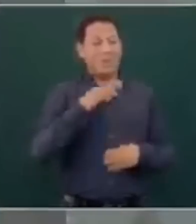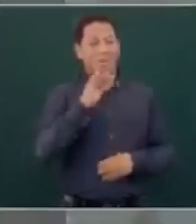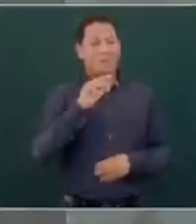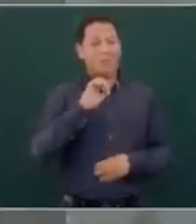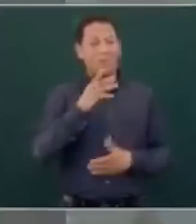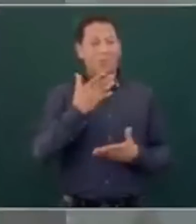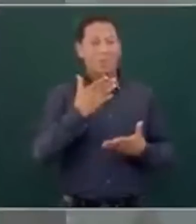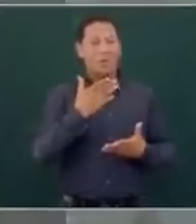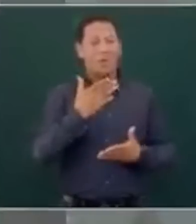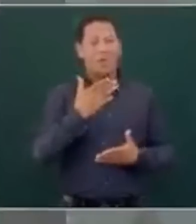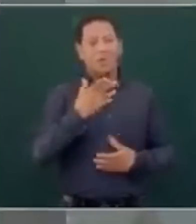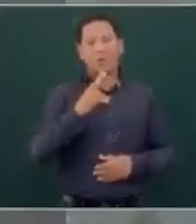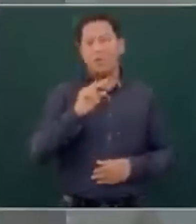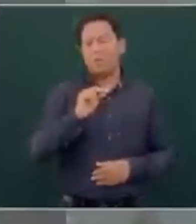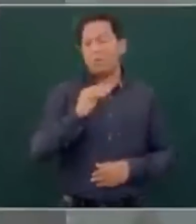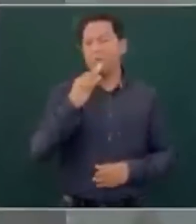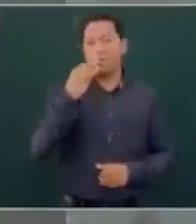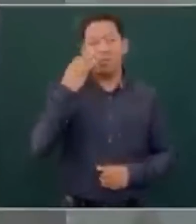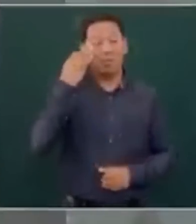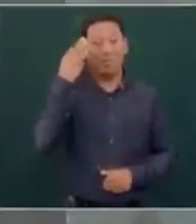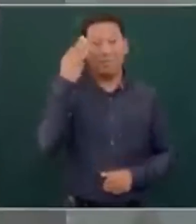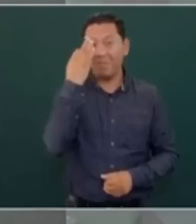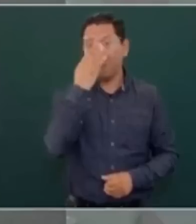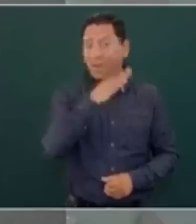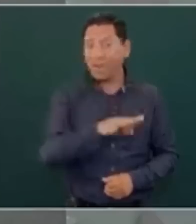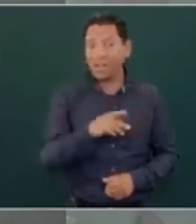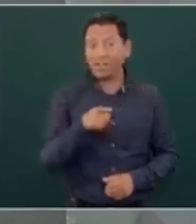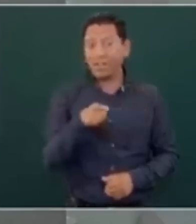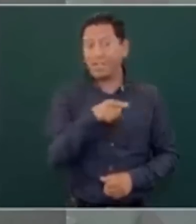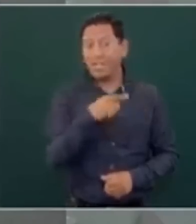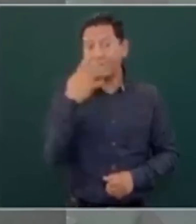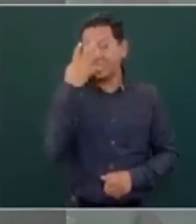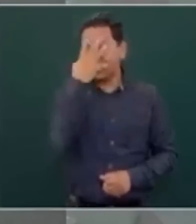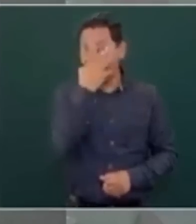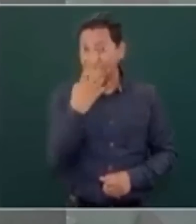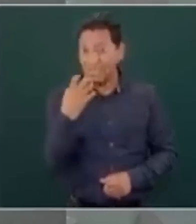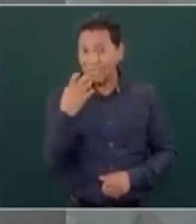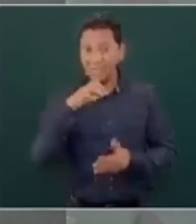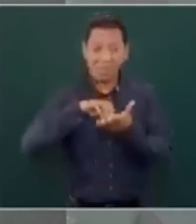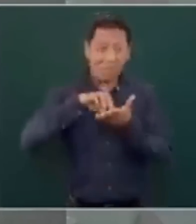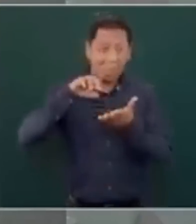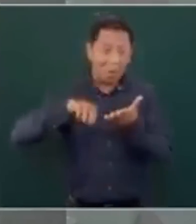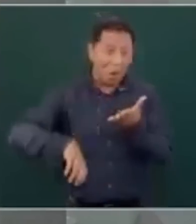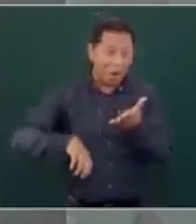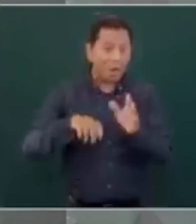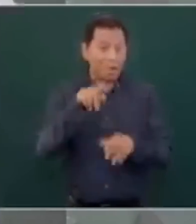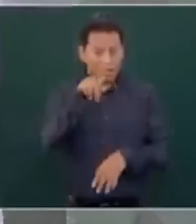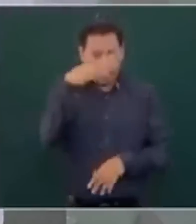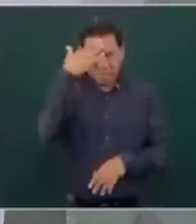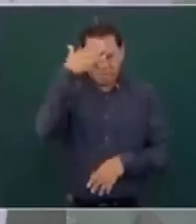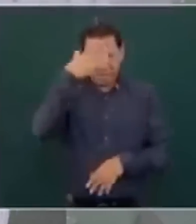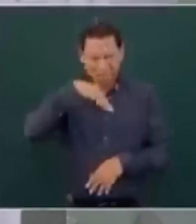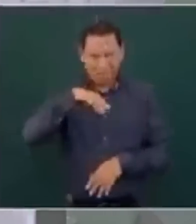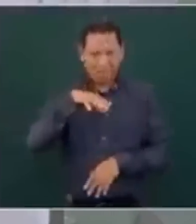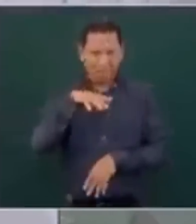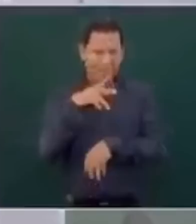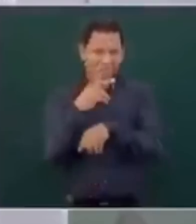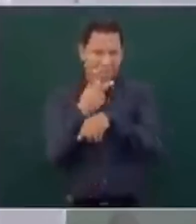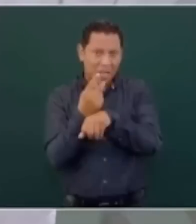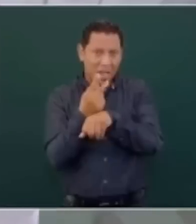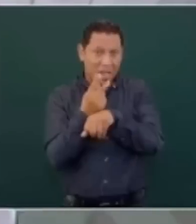efímero. Todo eso que se transmite en las series de